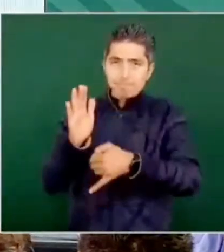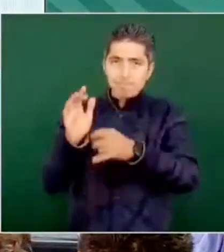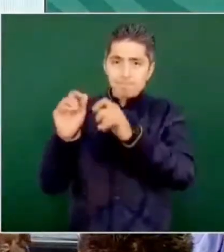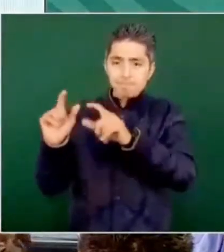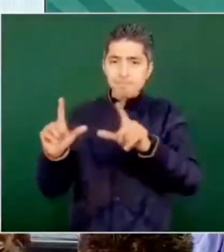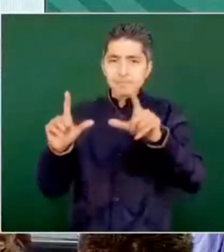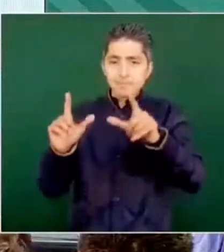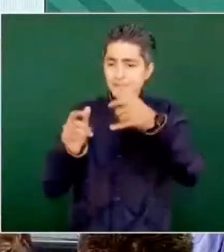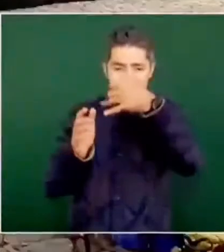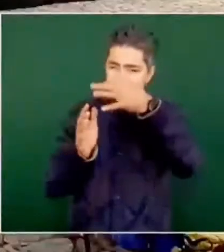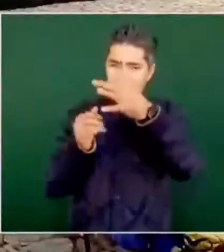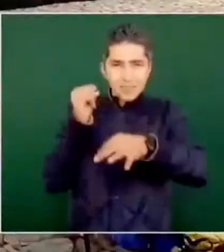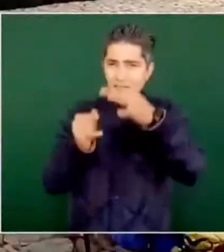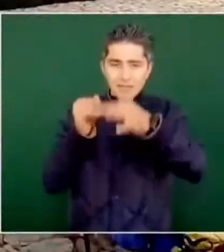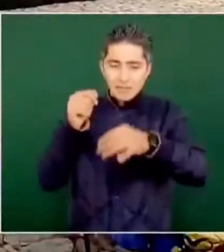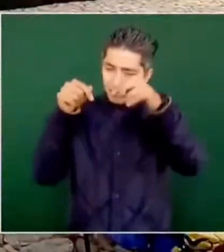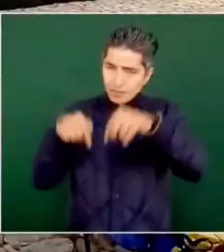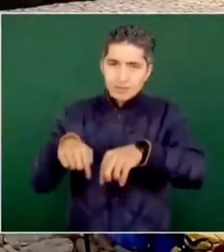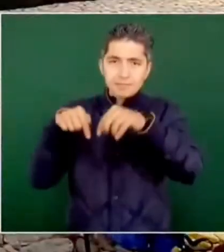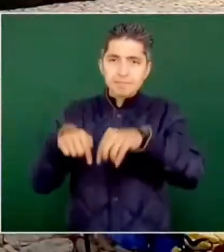Al final.